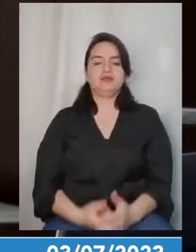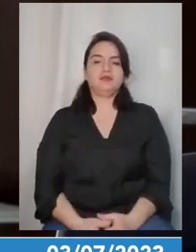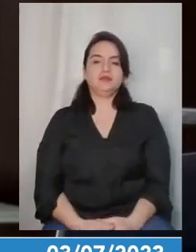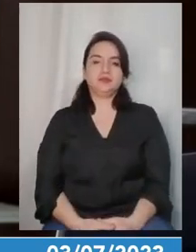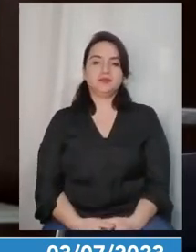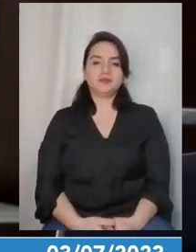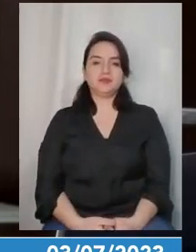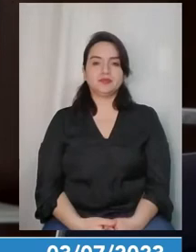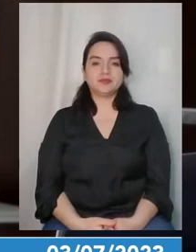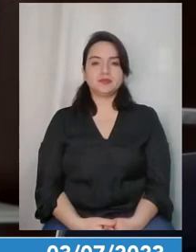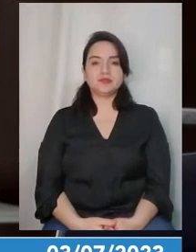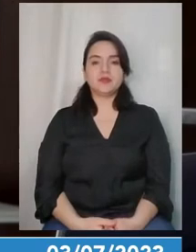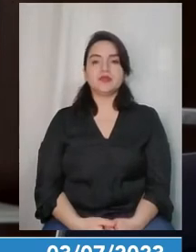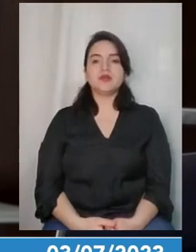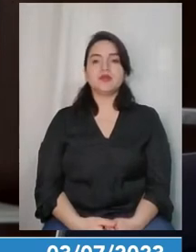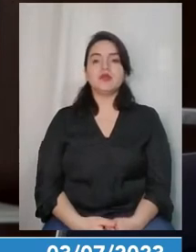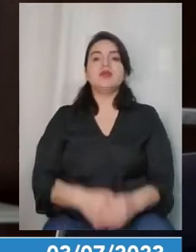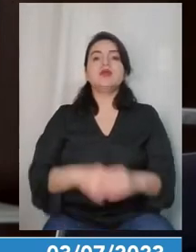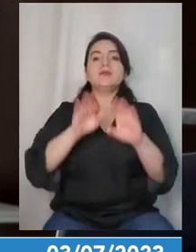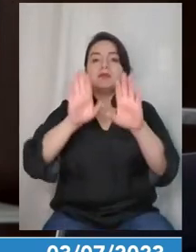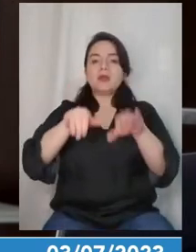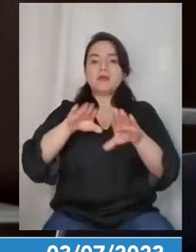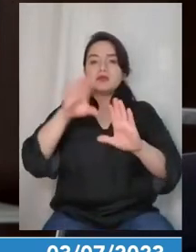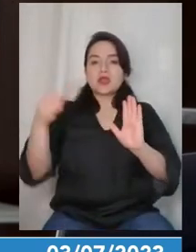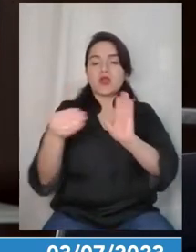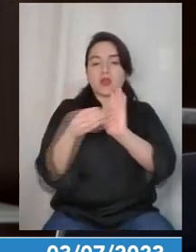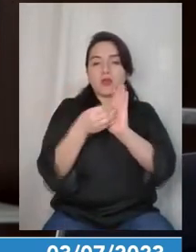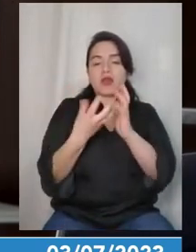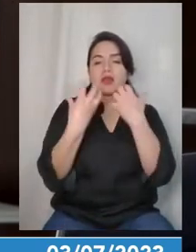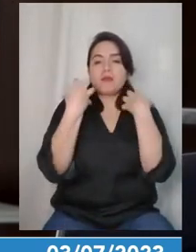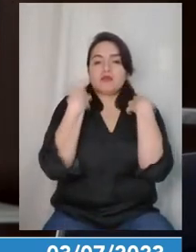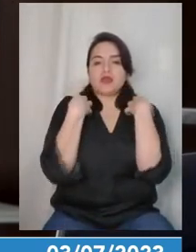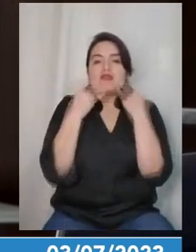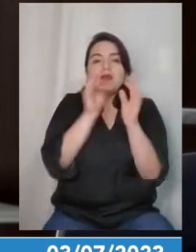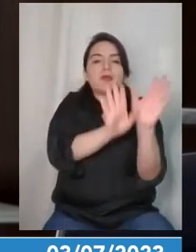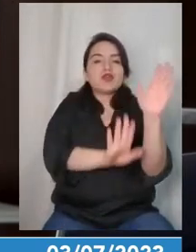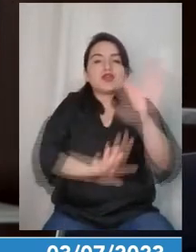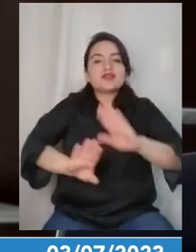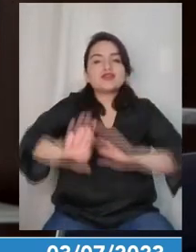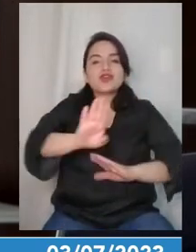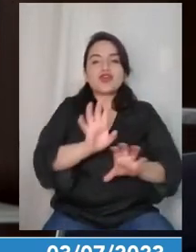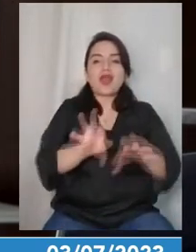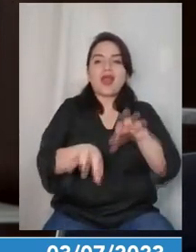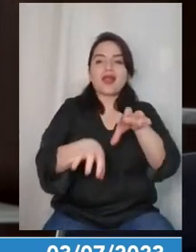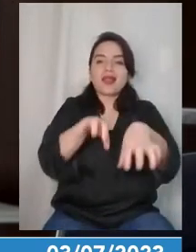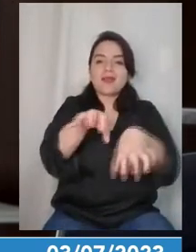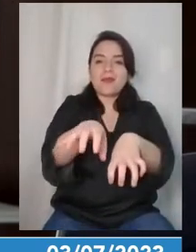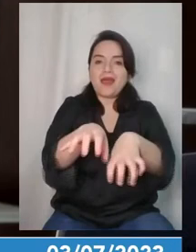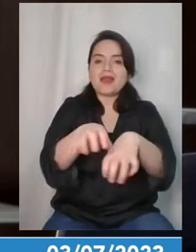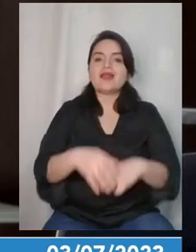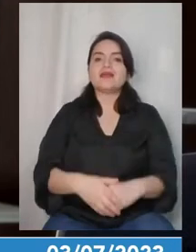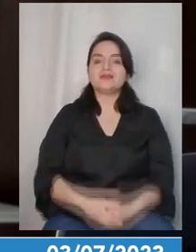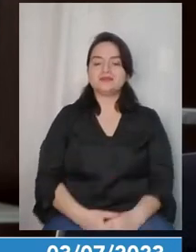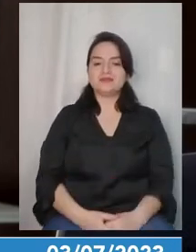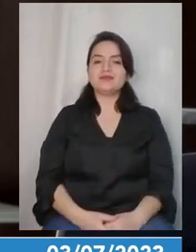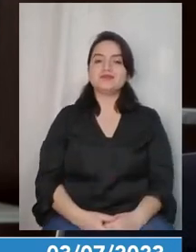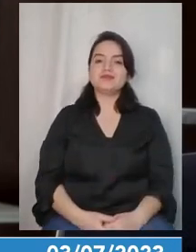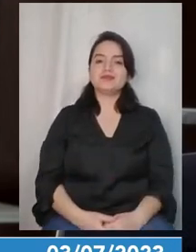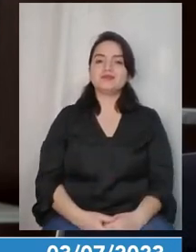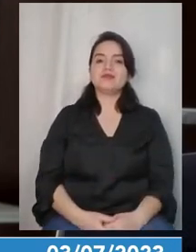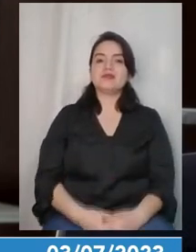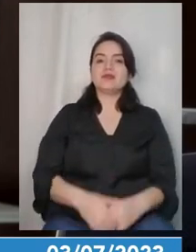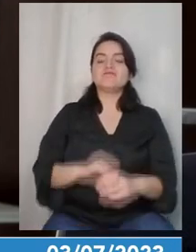Asimismo, se incorpora este deber de protección para los animales, en virtud del cual se le entrega este mandato claro a las